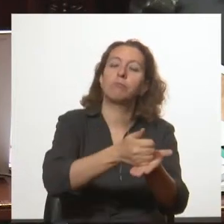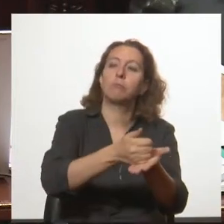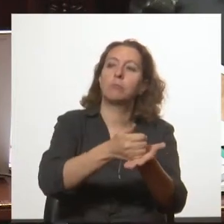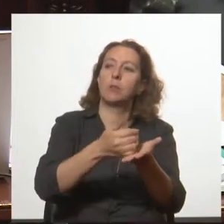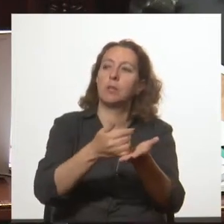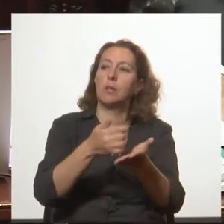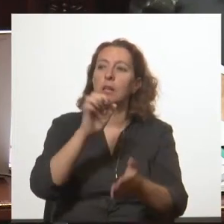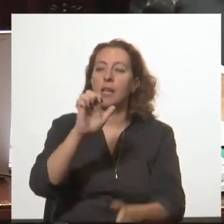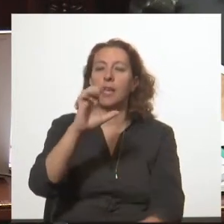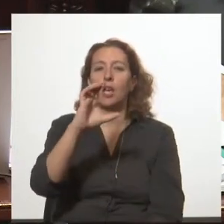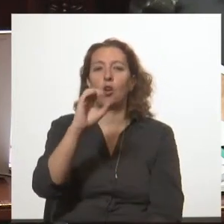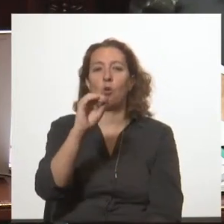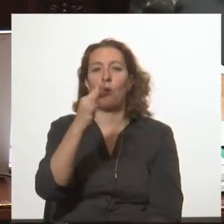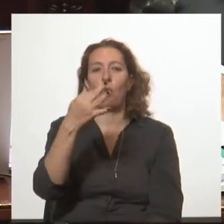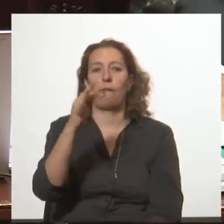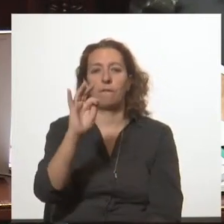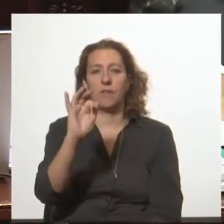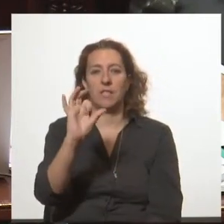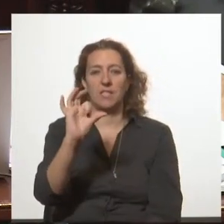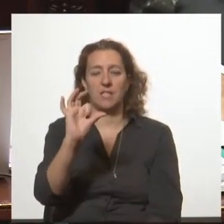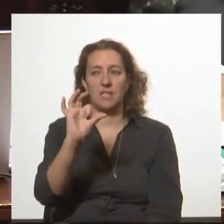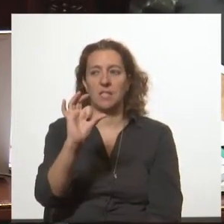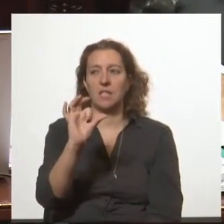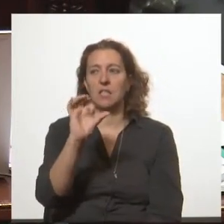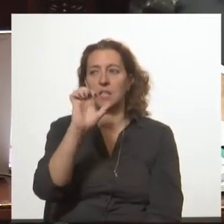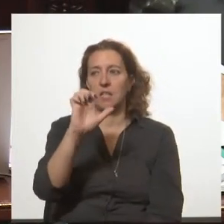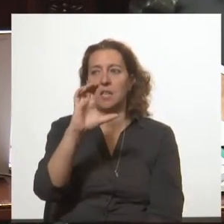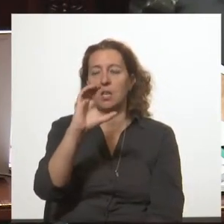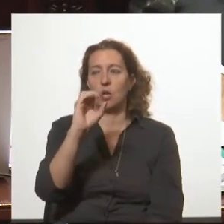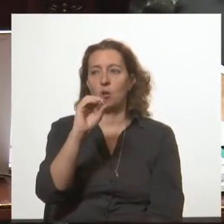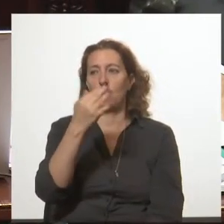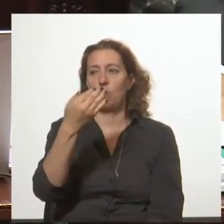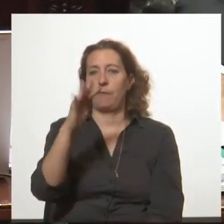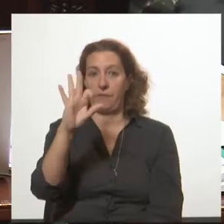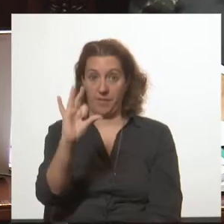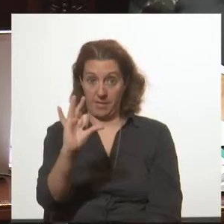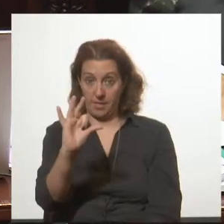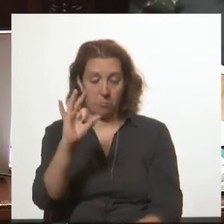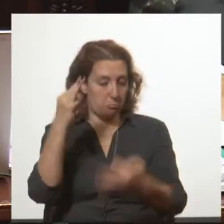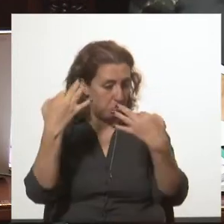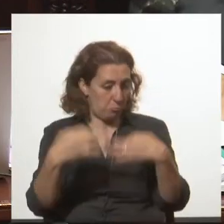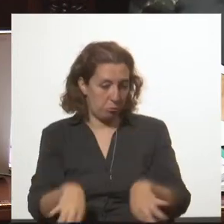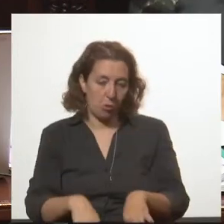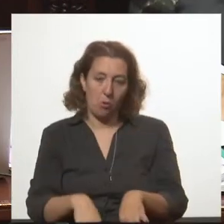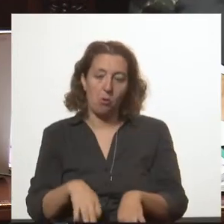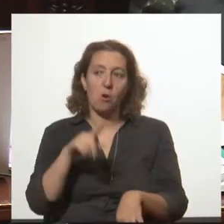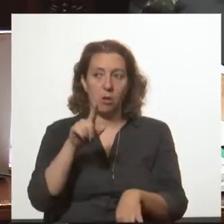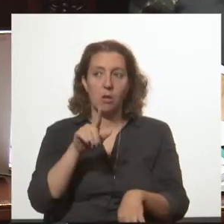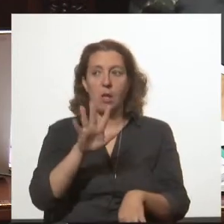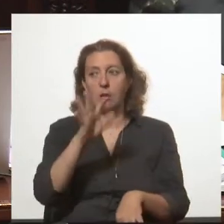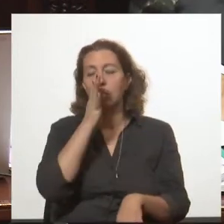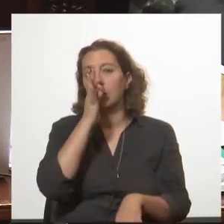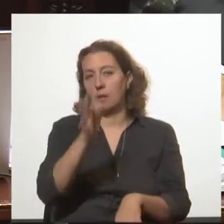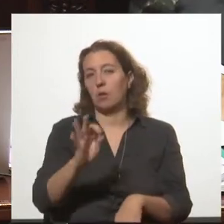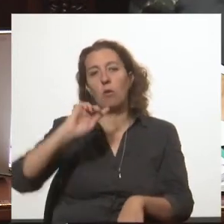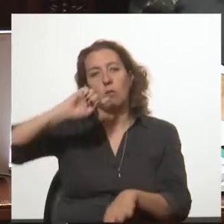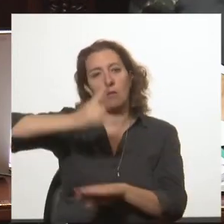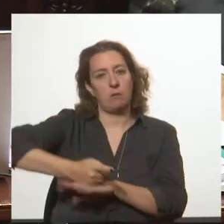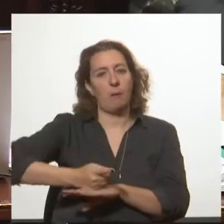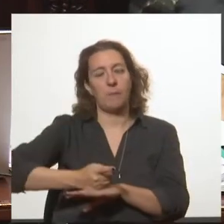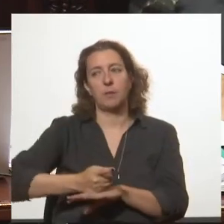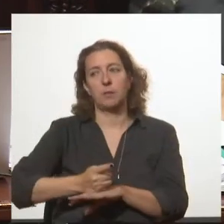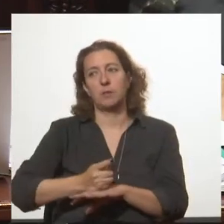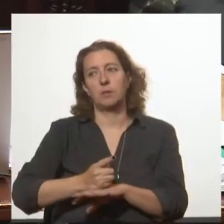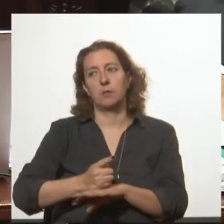eco bis la firma de kobe cumplió y así lo estableció el dictamen correspondiente